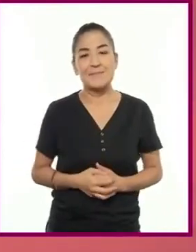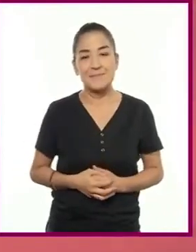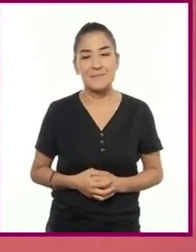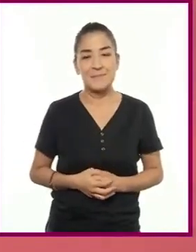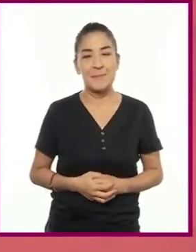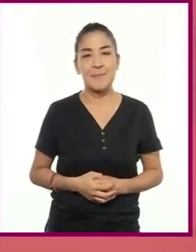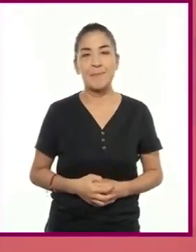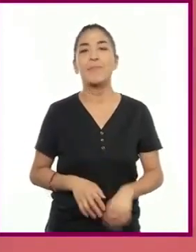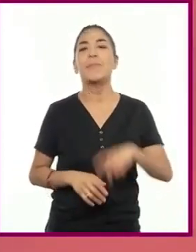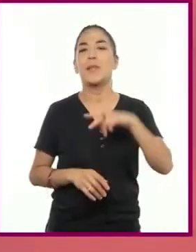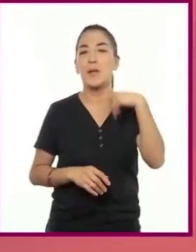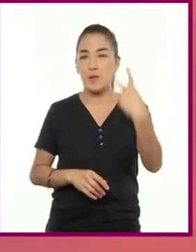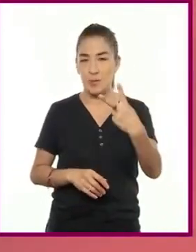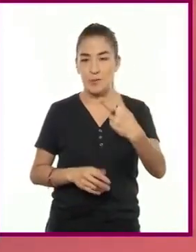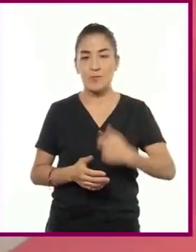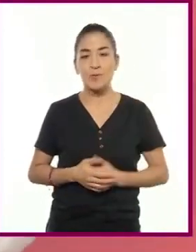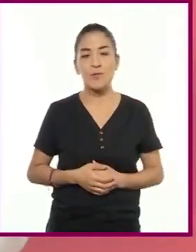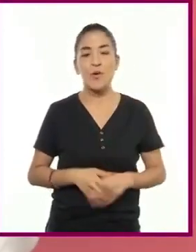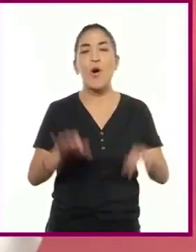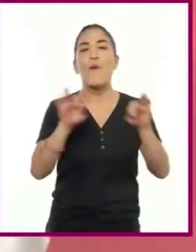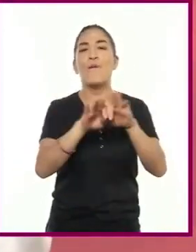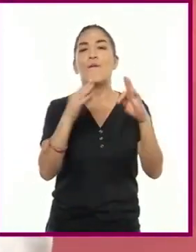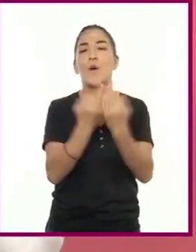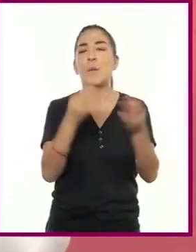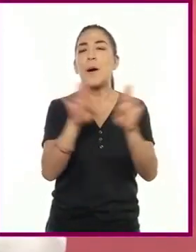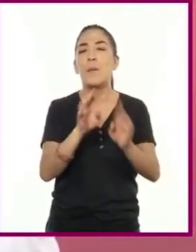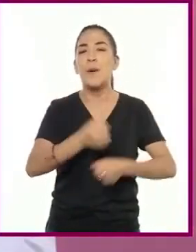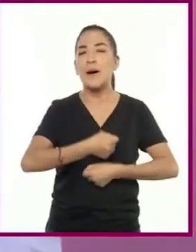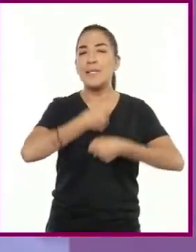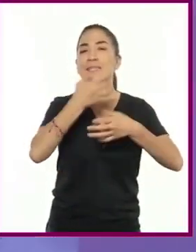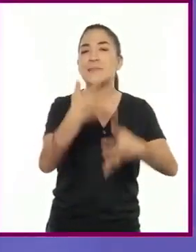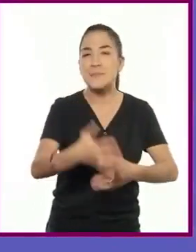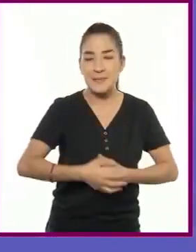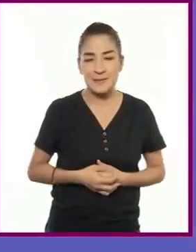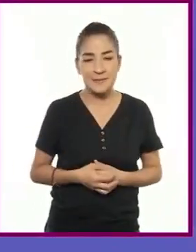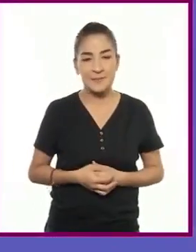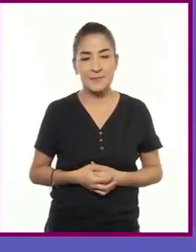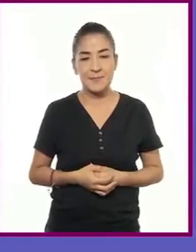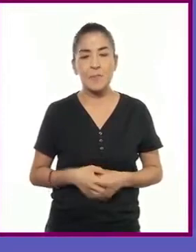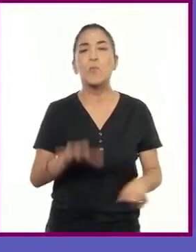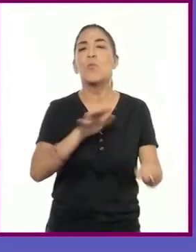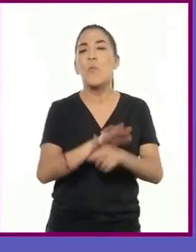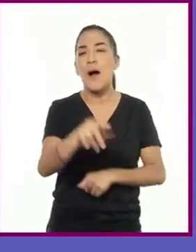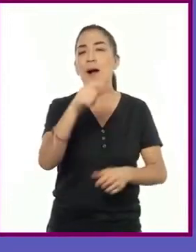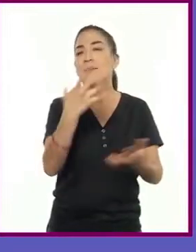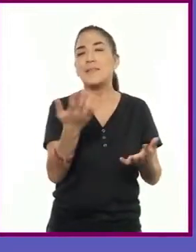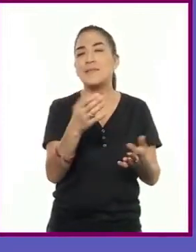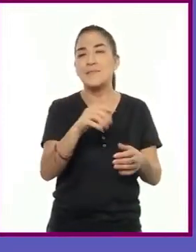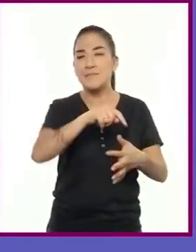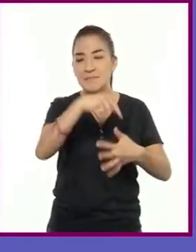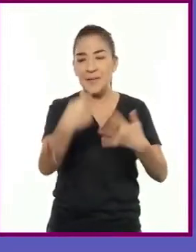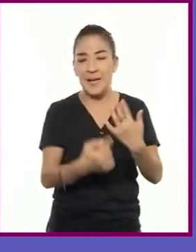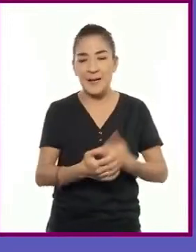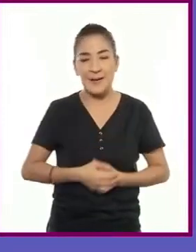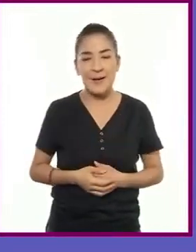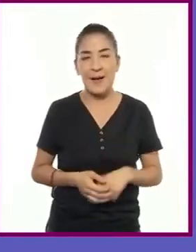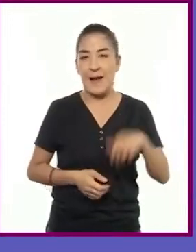2. Por su forma de expresión, ¿qué tipo de texto es? Inciso